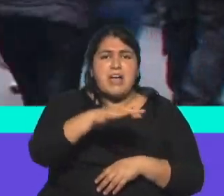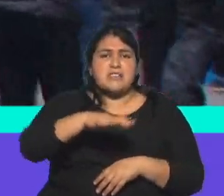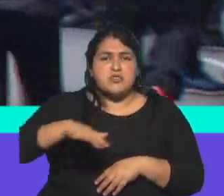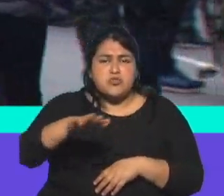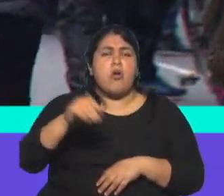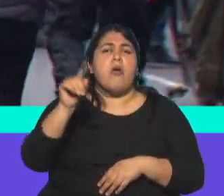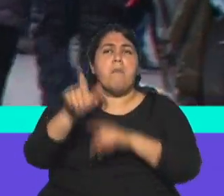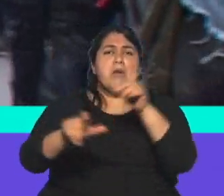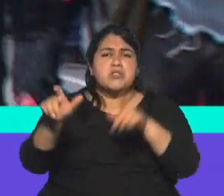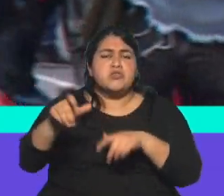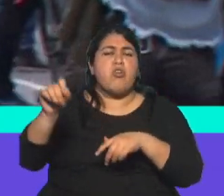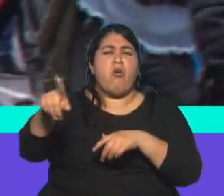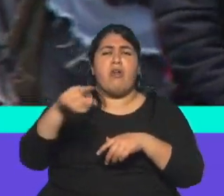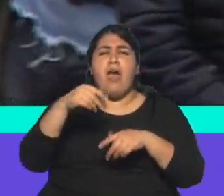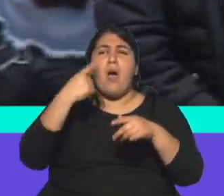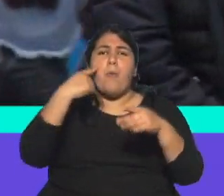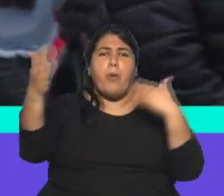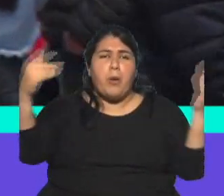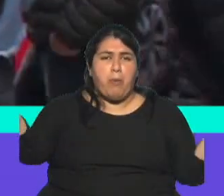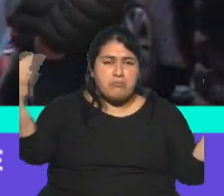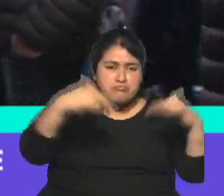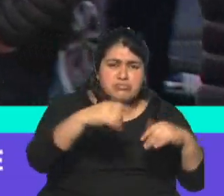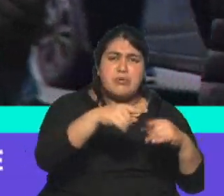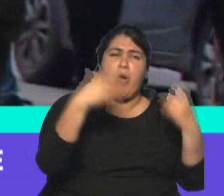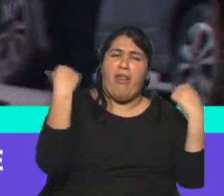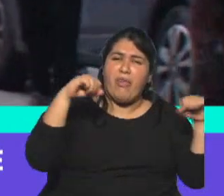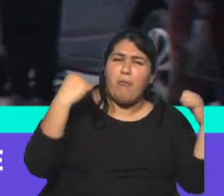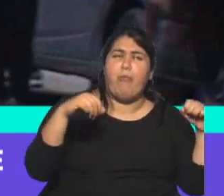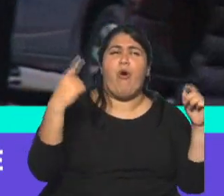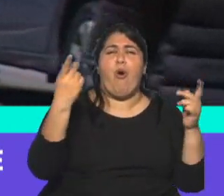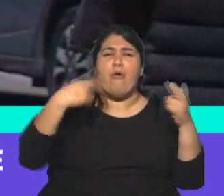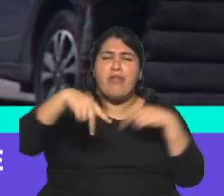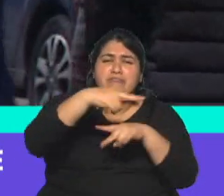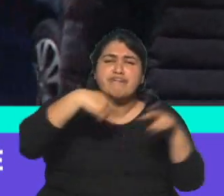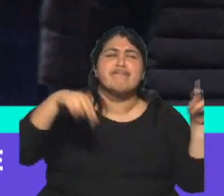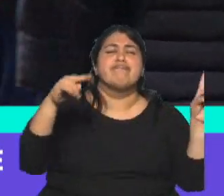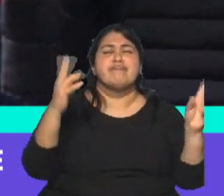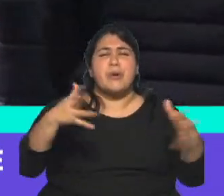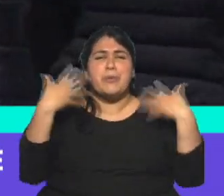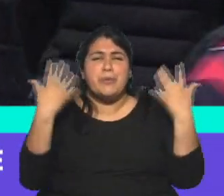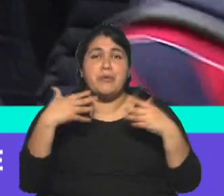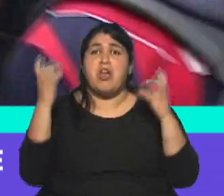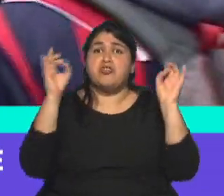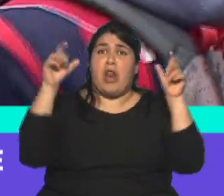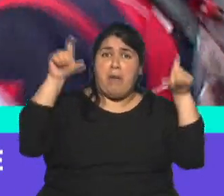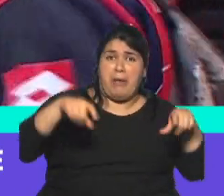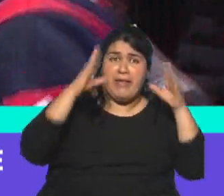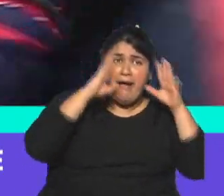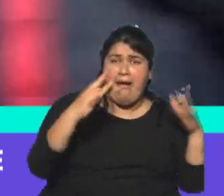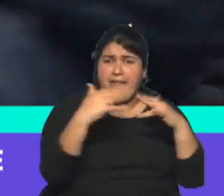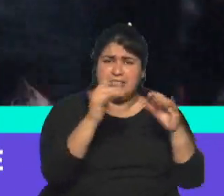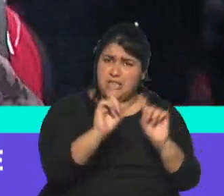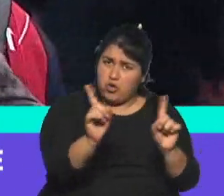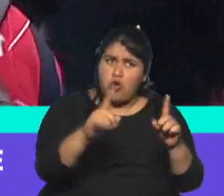vecinos, espacios verdes, centros culturales, deportivos, que solamente no sea actividades que se abocan en el Club San Lorenzo, sino que también sea un